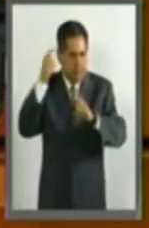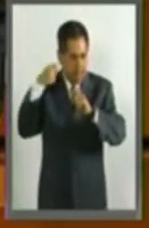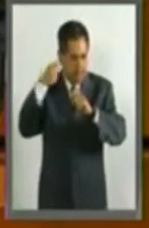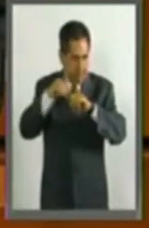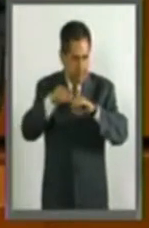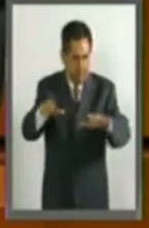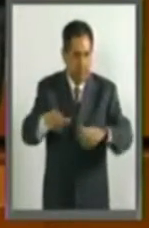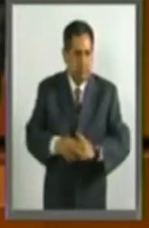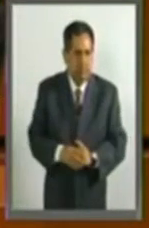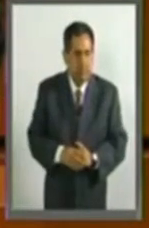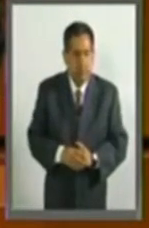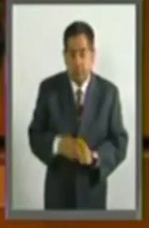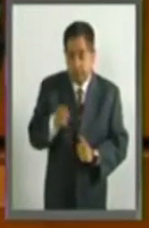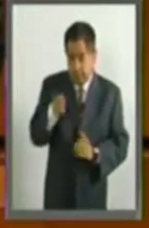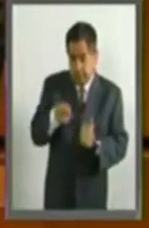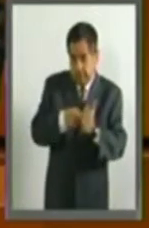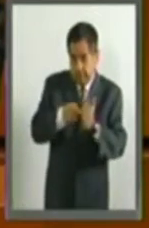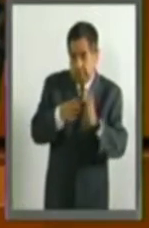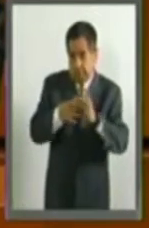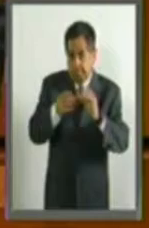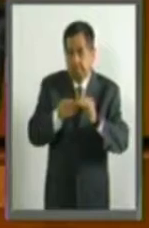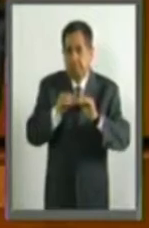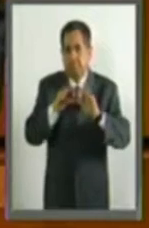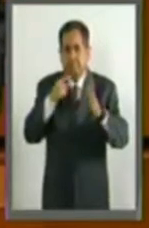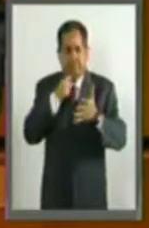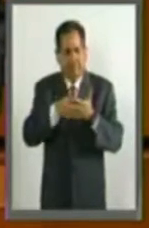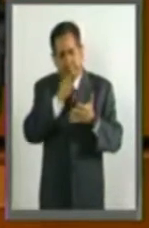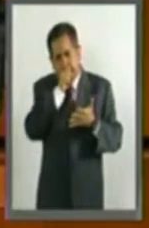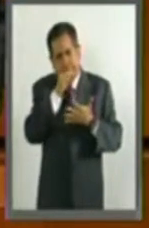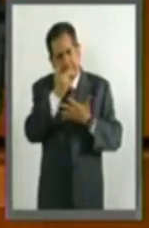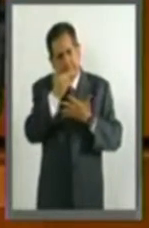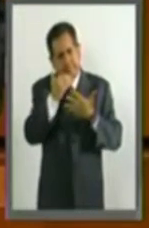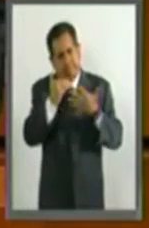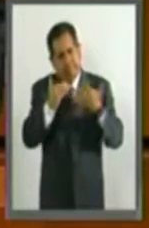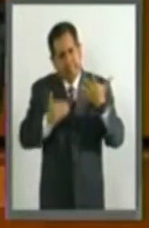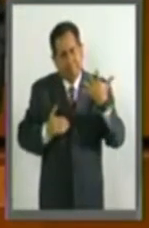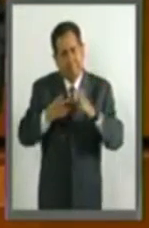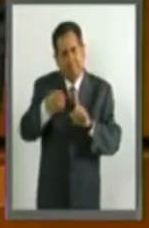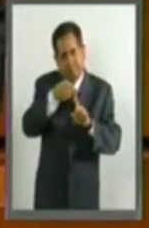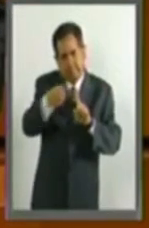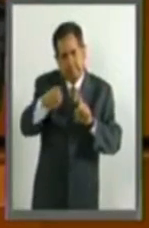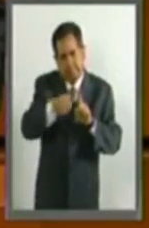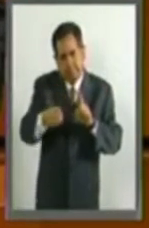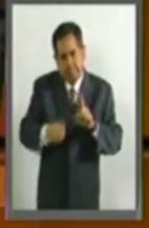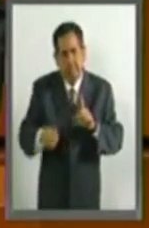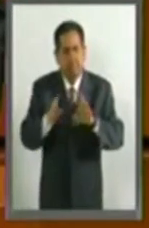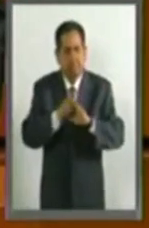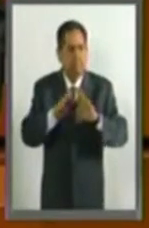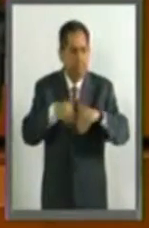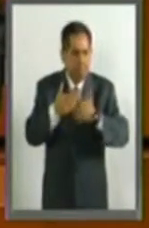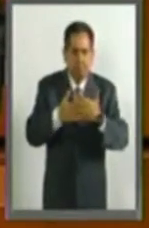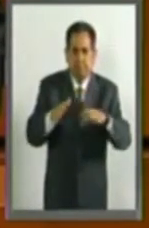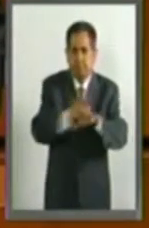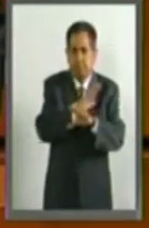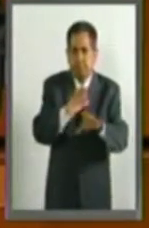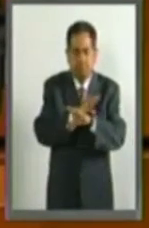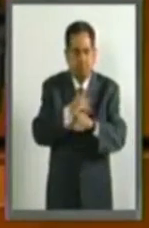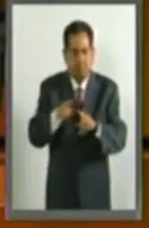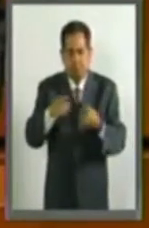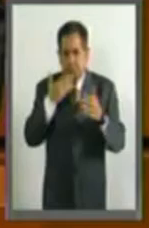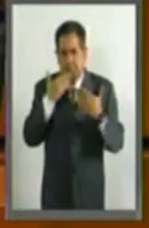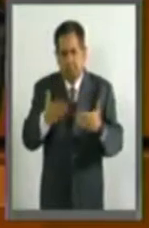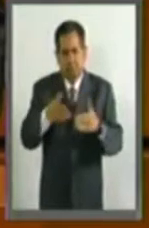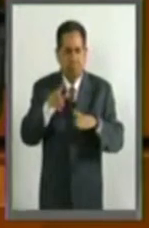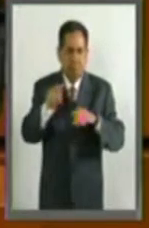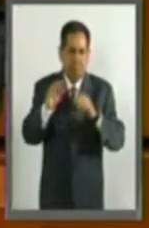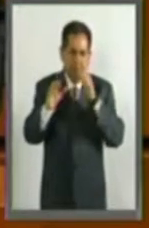Radiodifusión, en la cual se enmarcan una serie de ordenamientos que han dado un importante giro a este sector